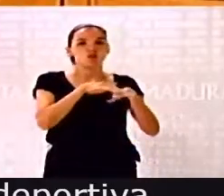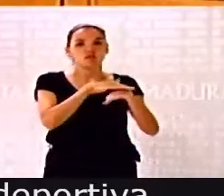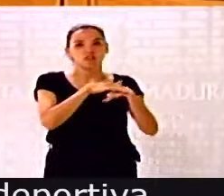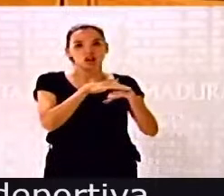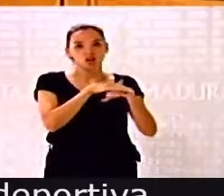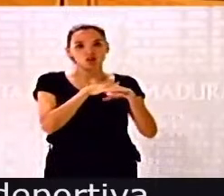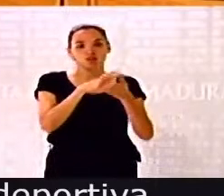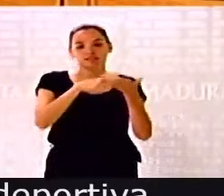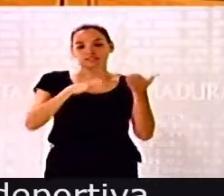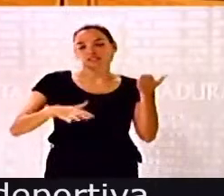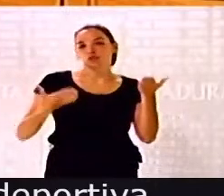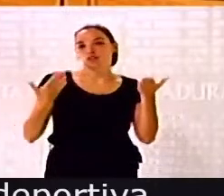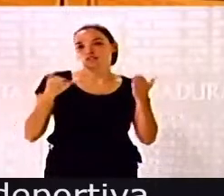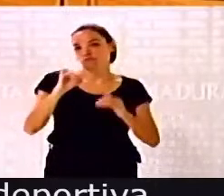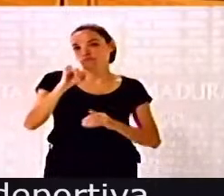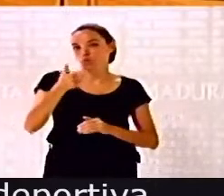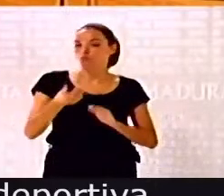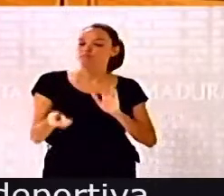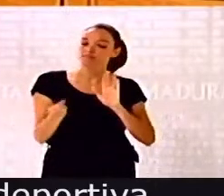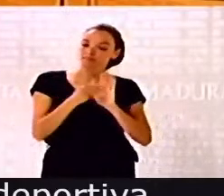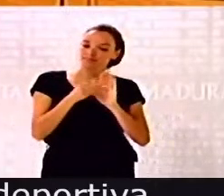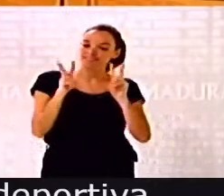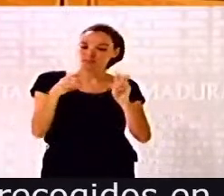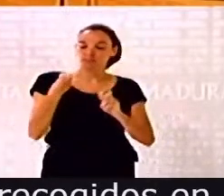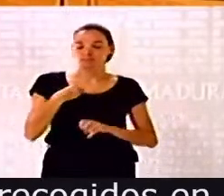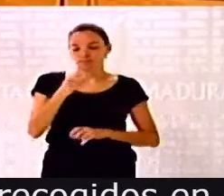del día de ayer.